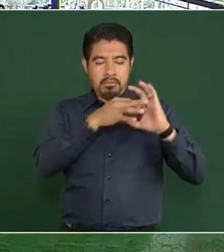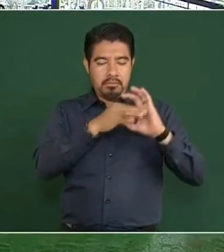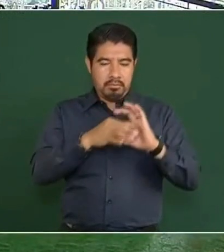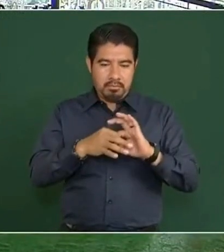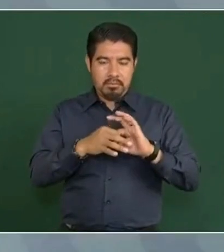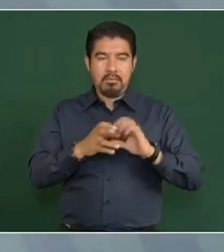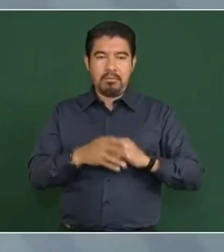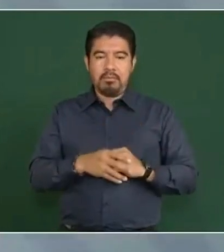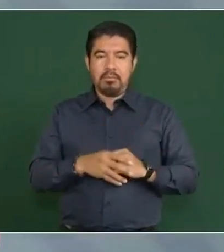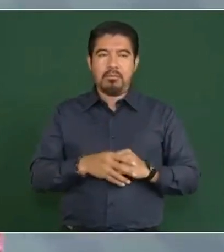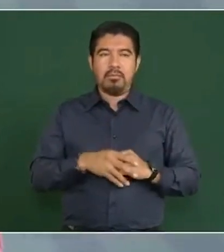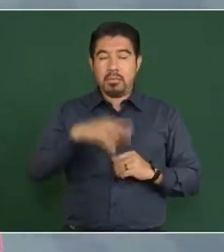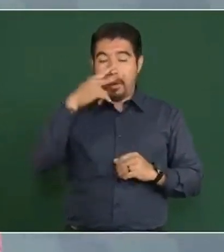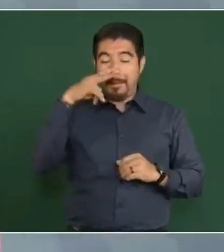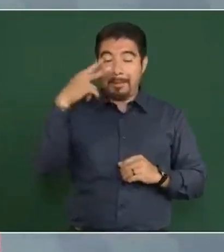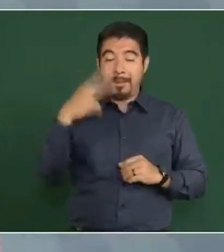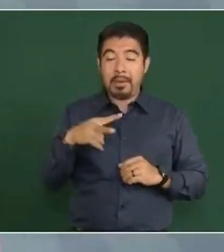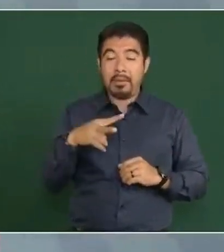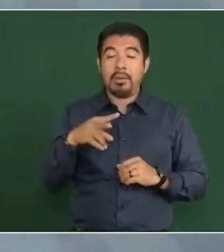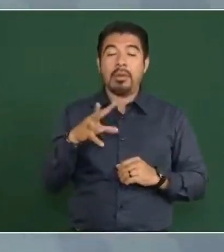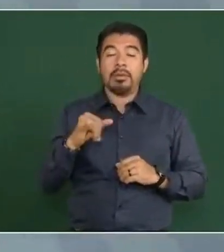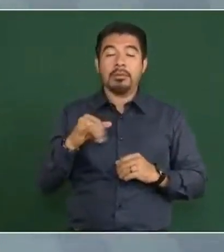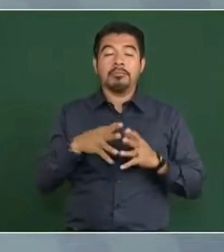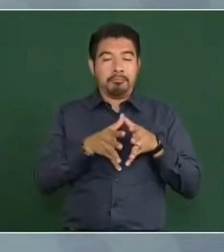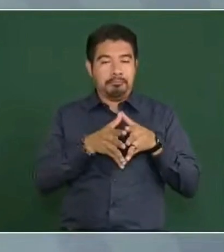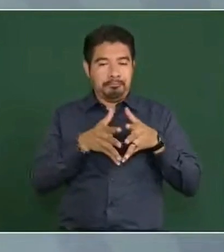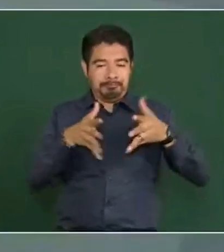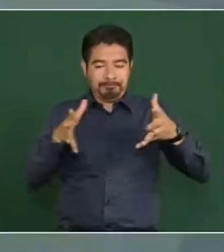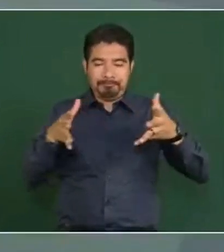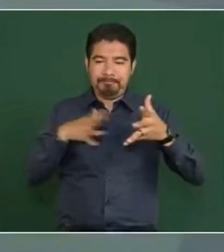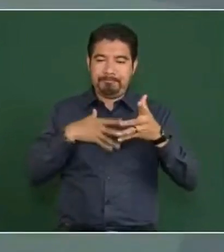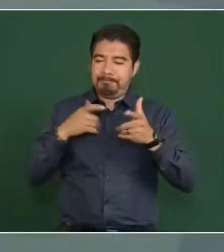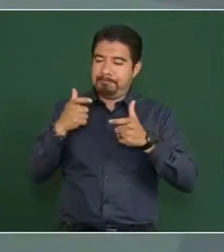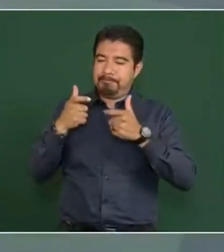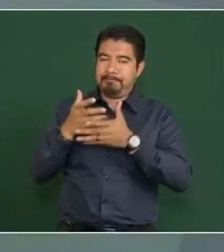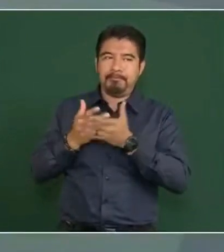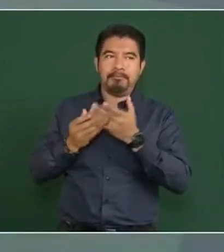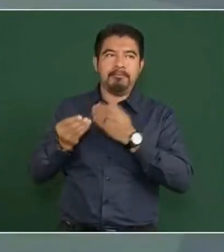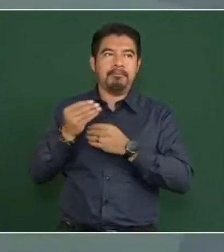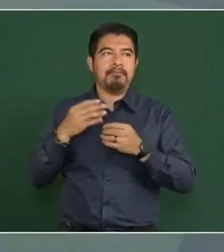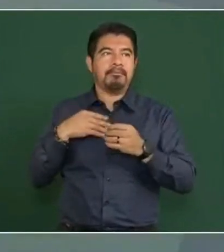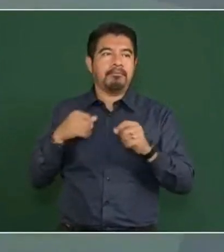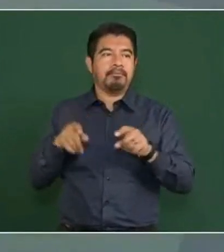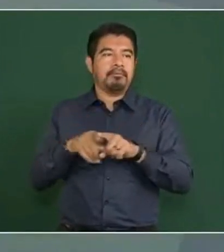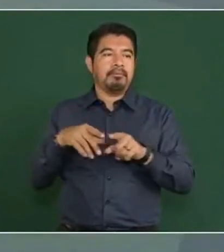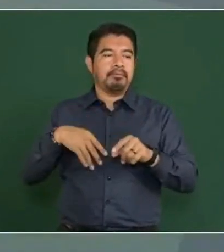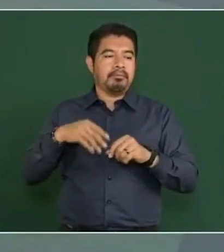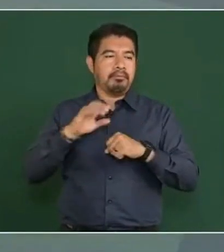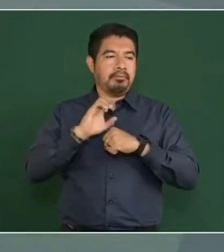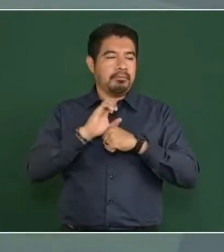Y en el caso de México, ha crecido mucho la inversión extranjera, se debe a